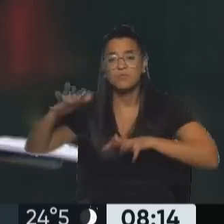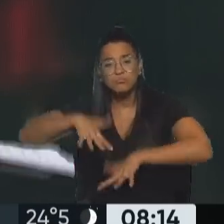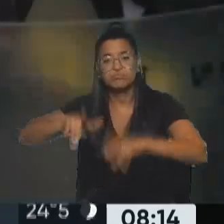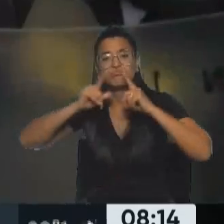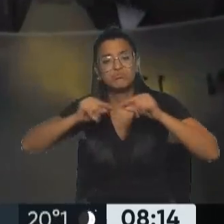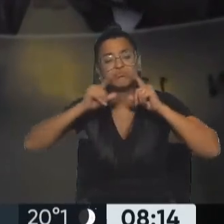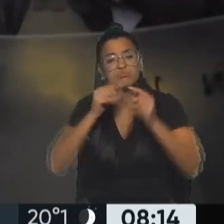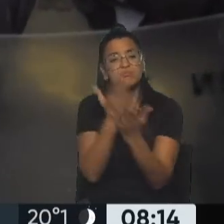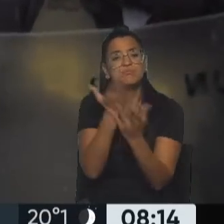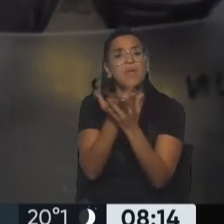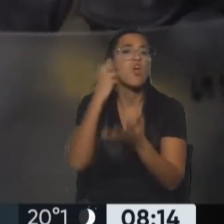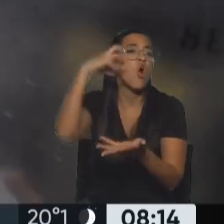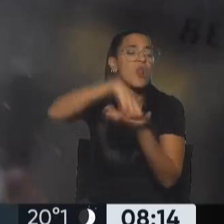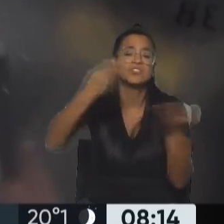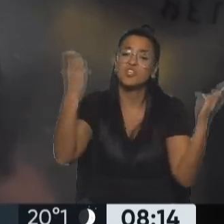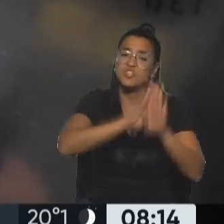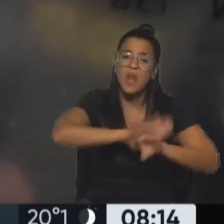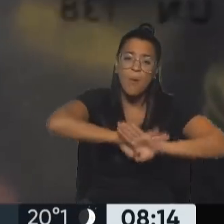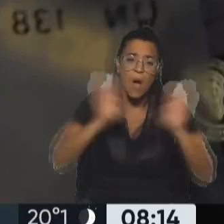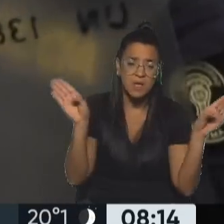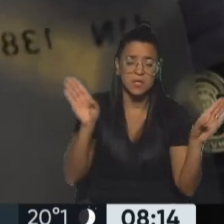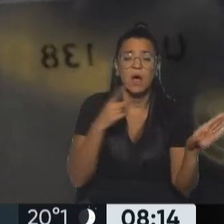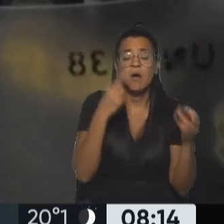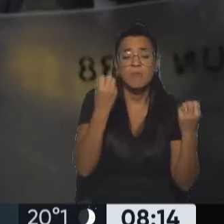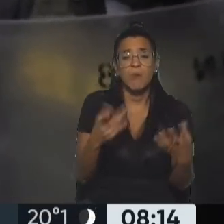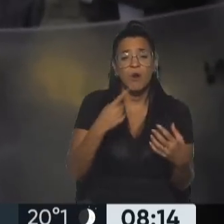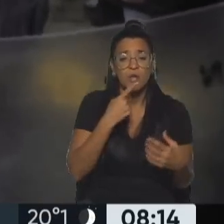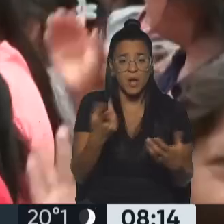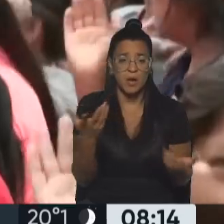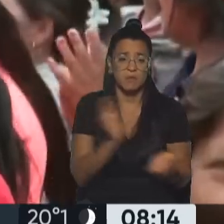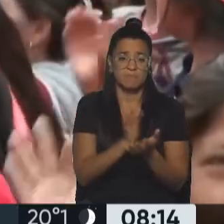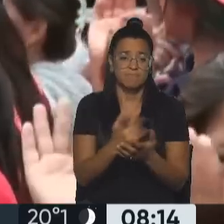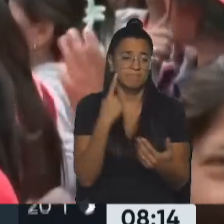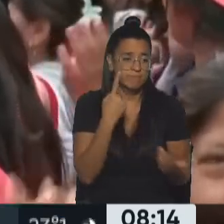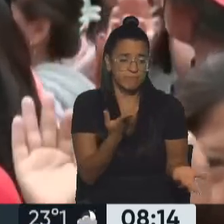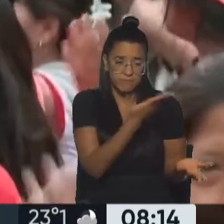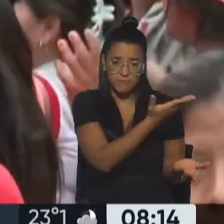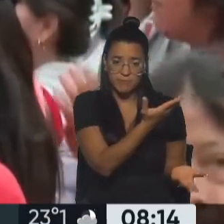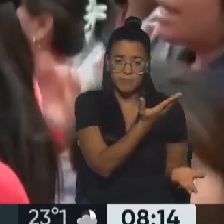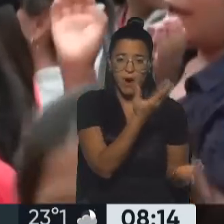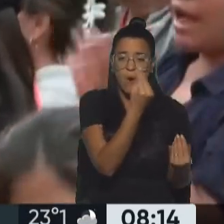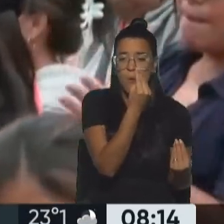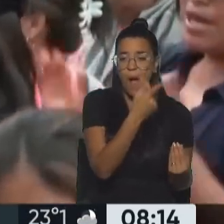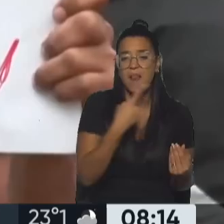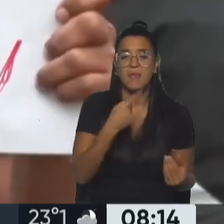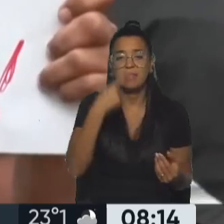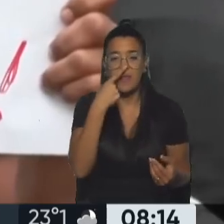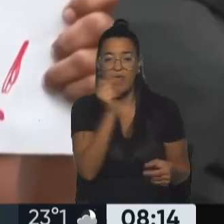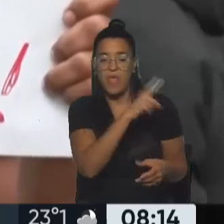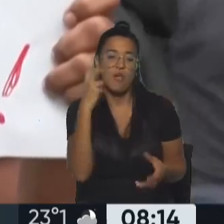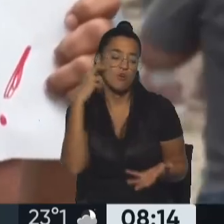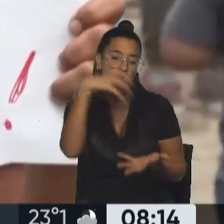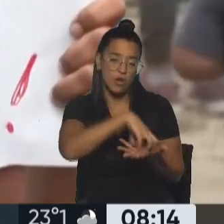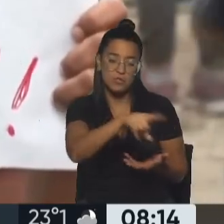por eso pide el cierre del Congreso porque bueno denota y queda bastante Clara Cuál es Cuáles son los intereses de este congreso